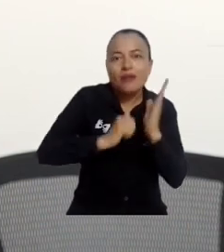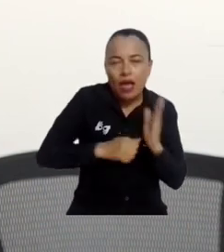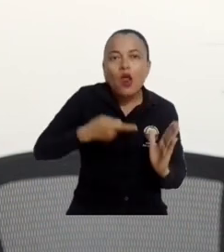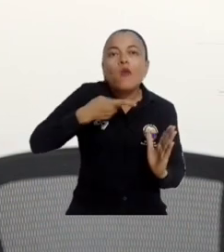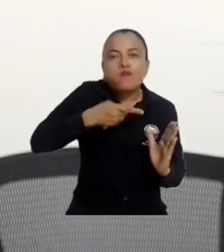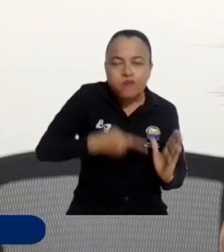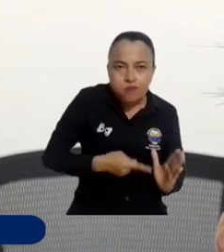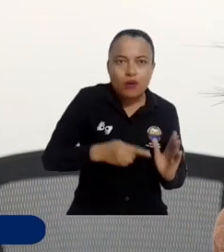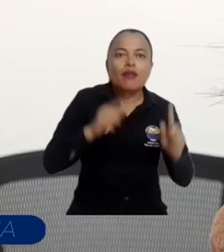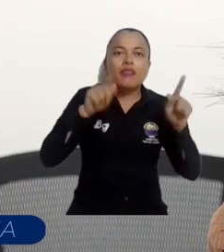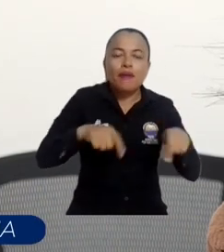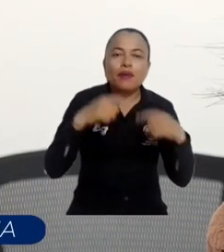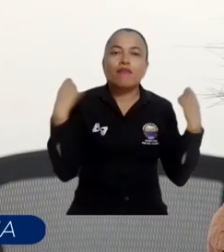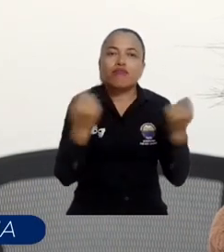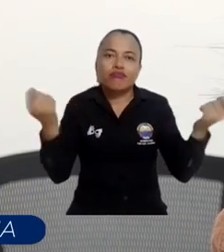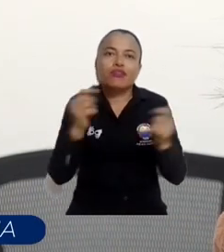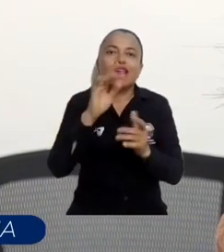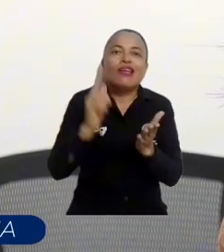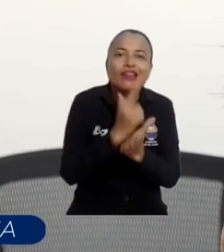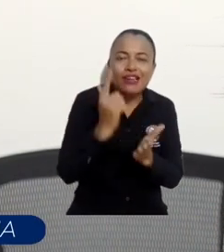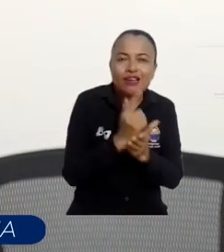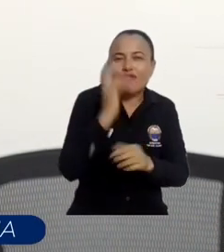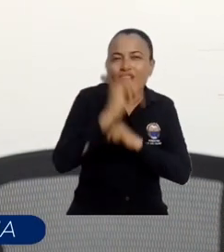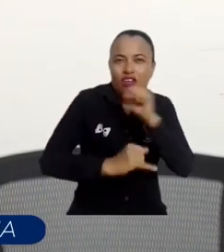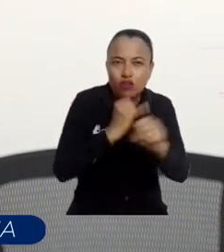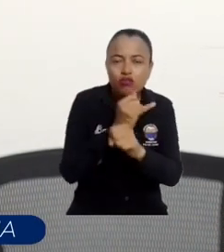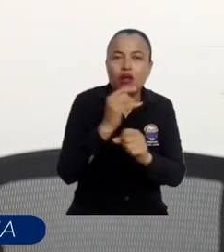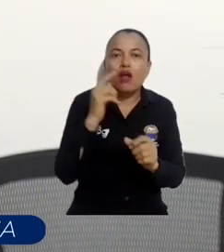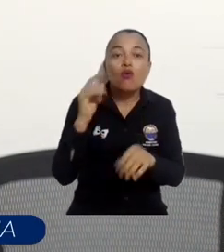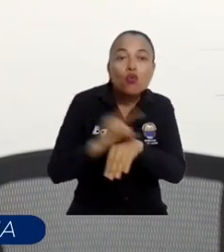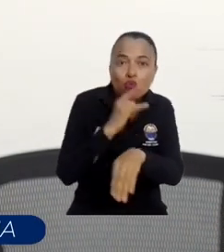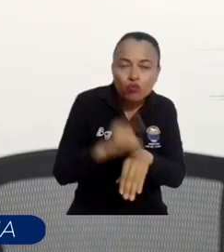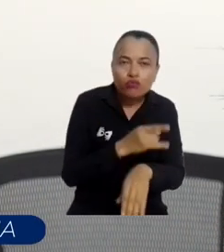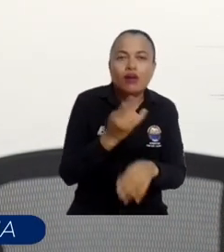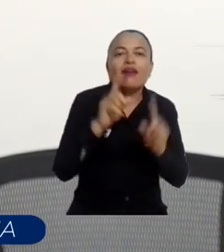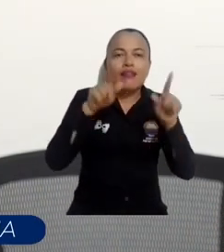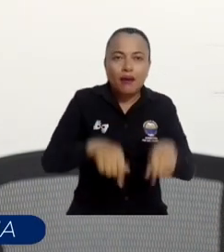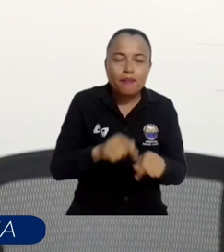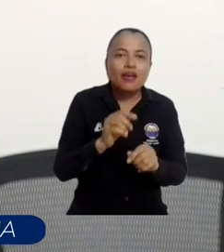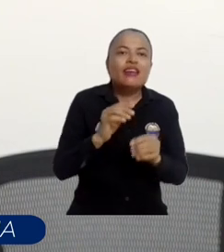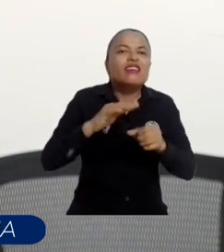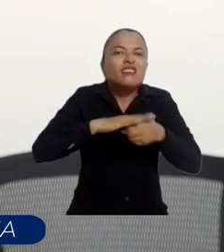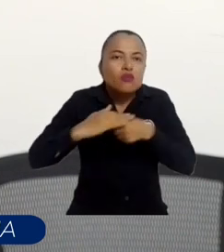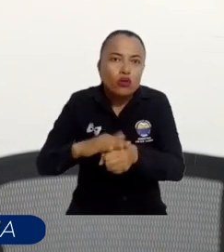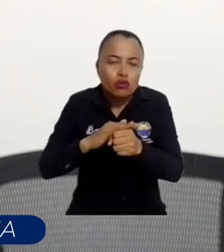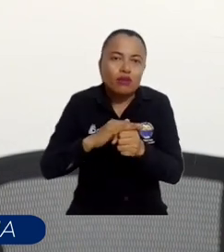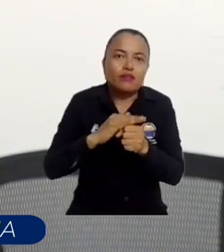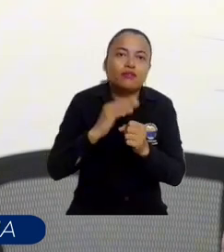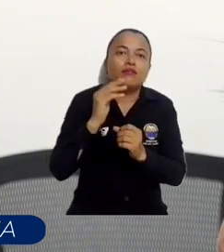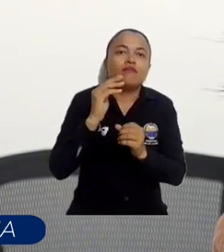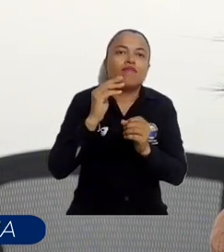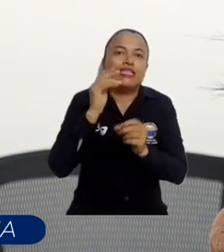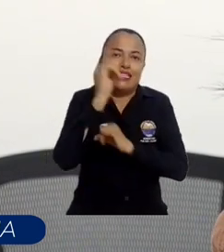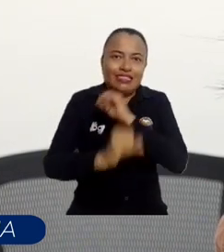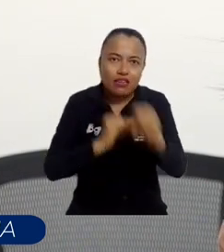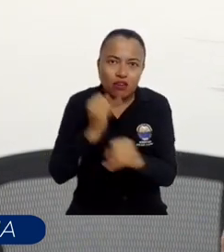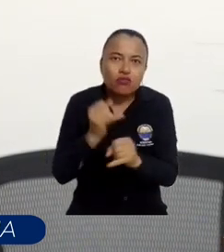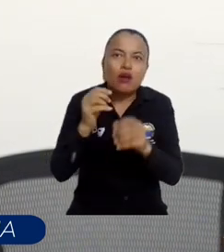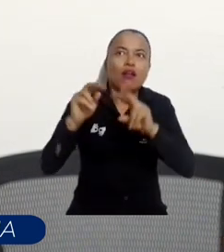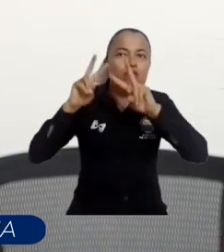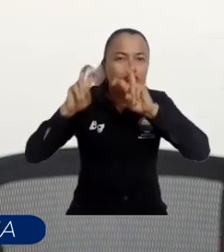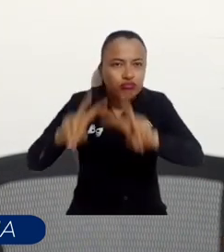materias, también promover el uso de bibliografía internacional, estudio de casos internacionales y demás para